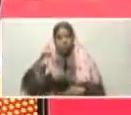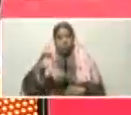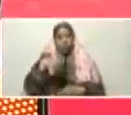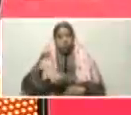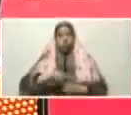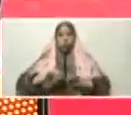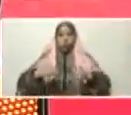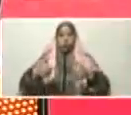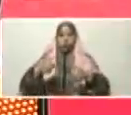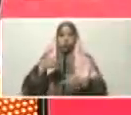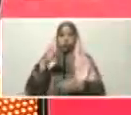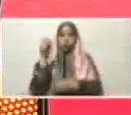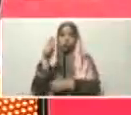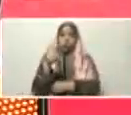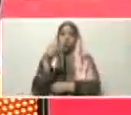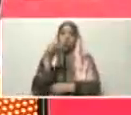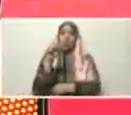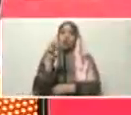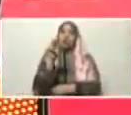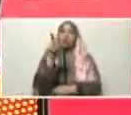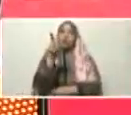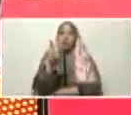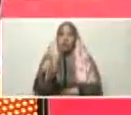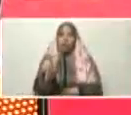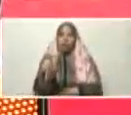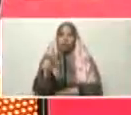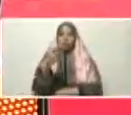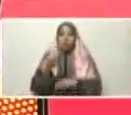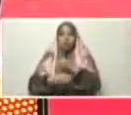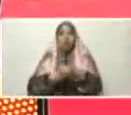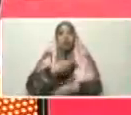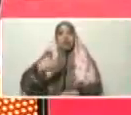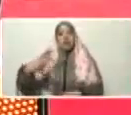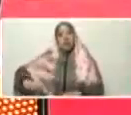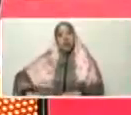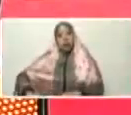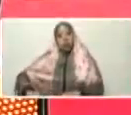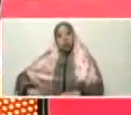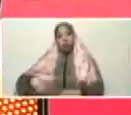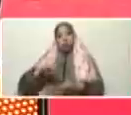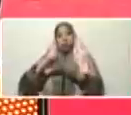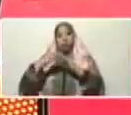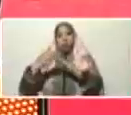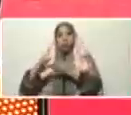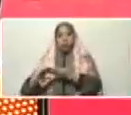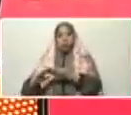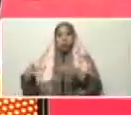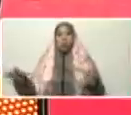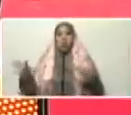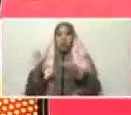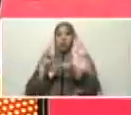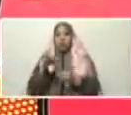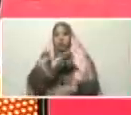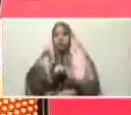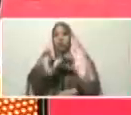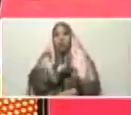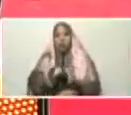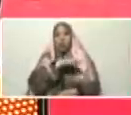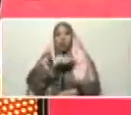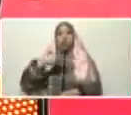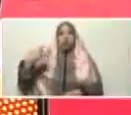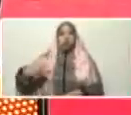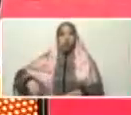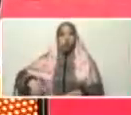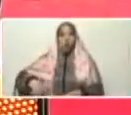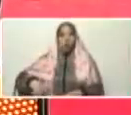fundación del partido comunista el partido comunista el comunista y la unión soviética un hombre